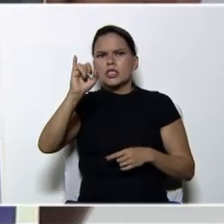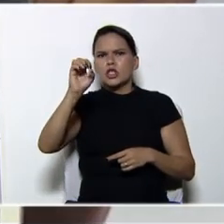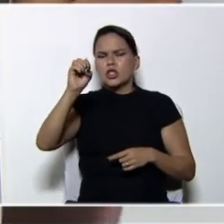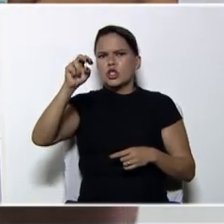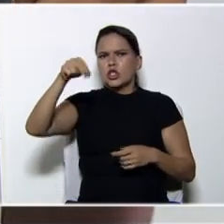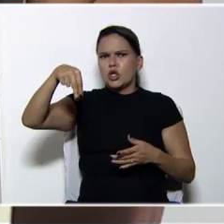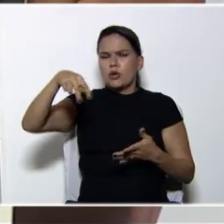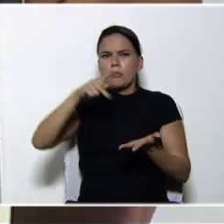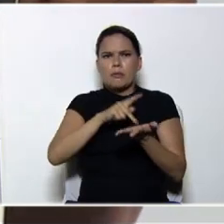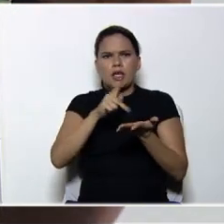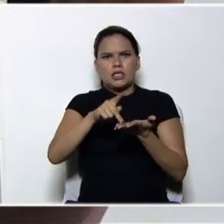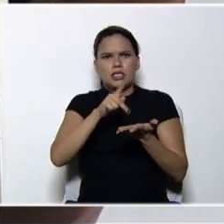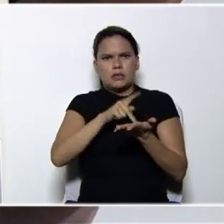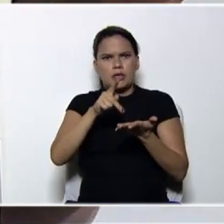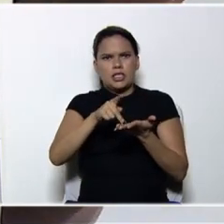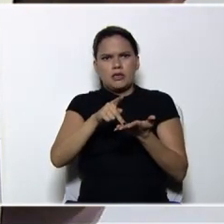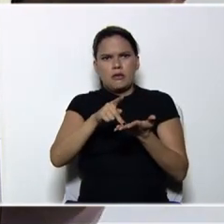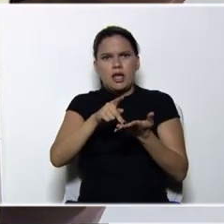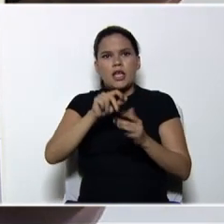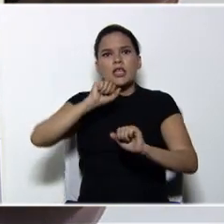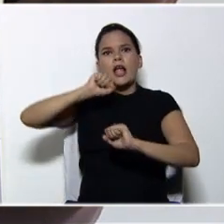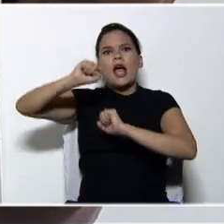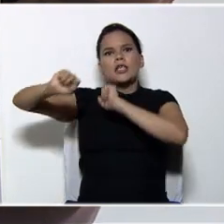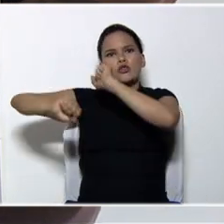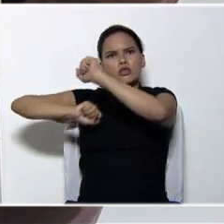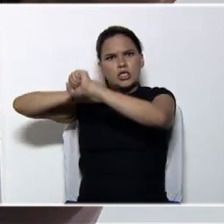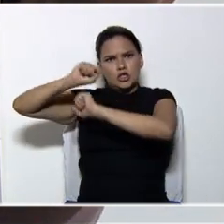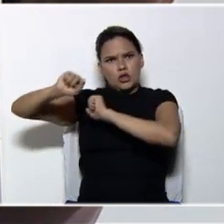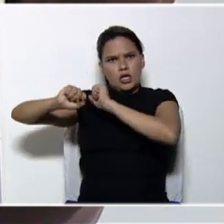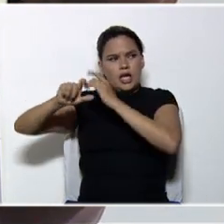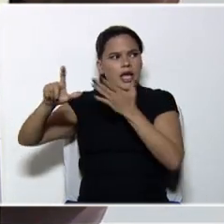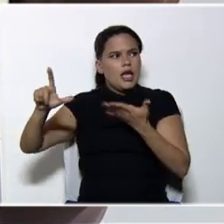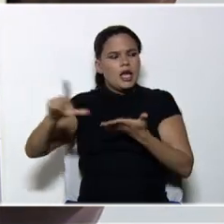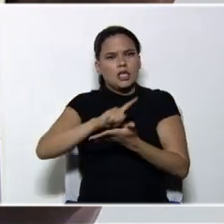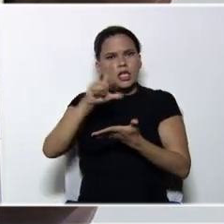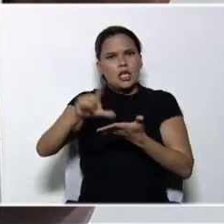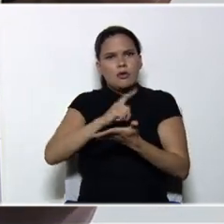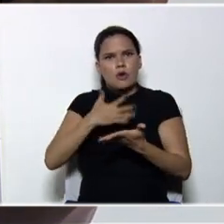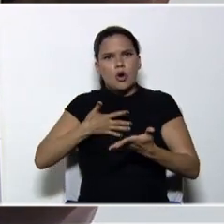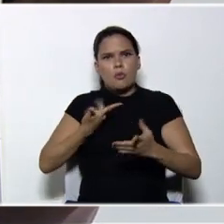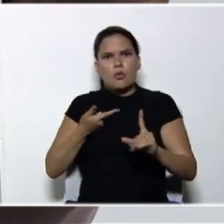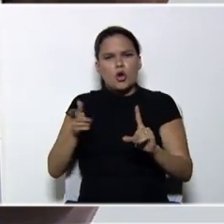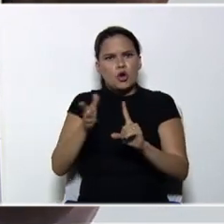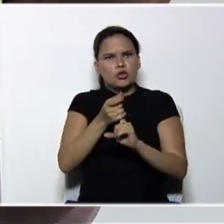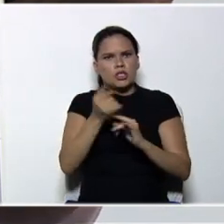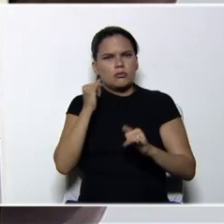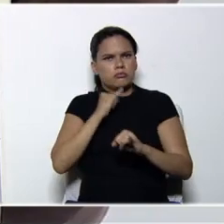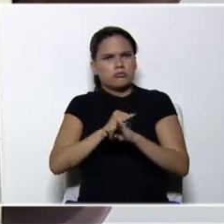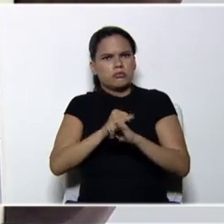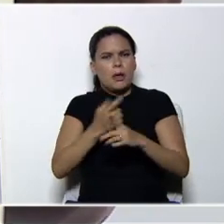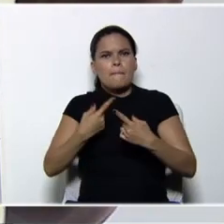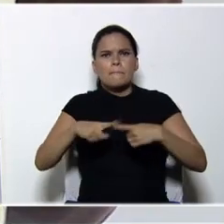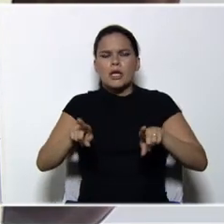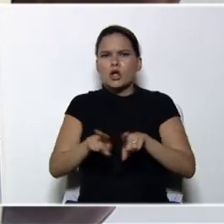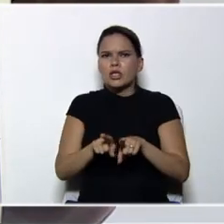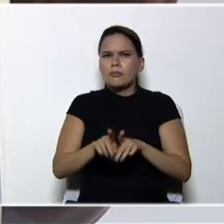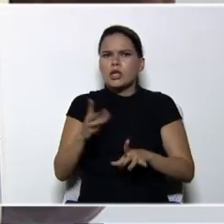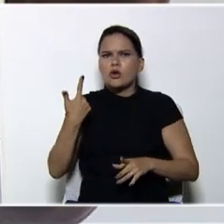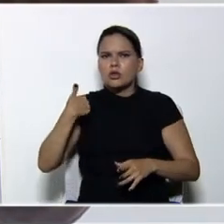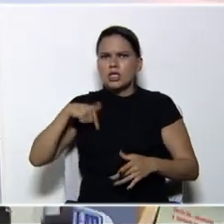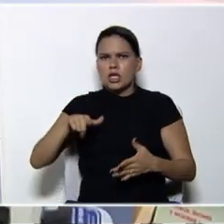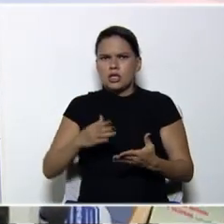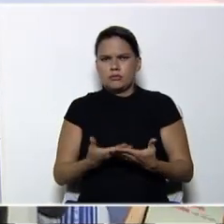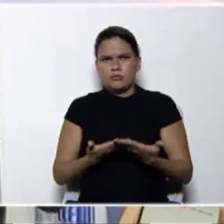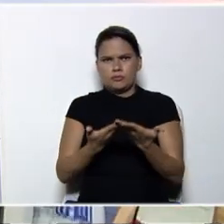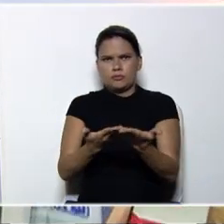Participativa de las Asociaciones. ¿Ok? Este libro lo pueden conseguir en digital, pero también lo tienen en